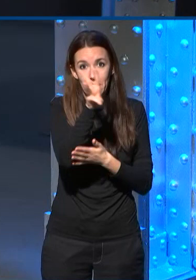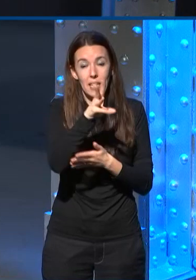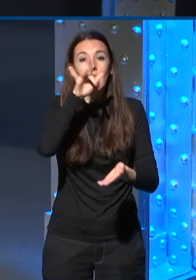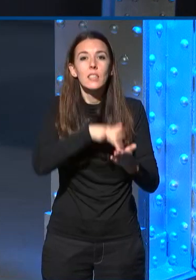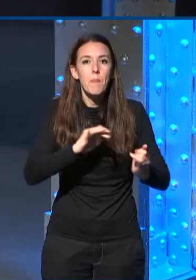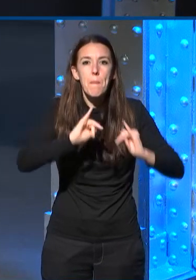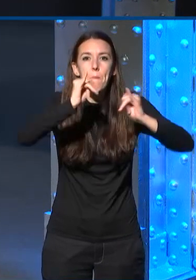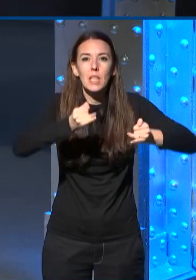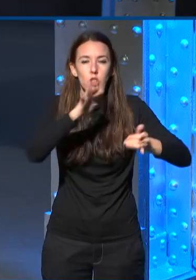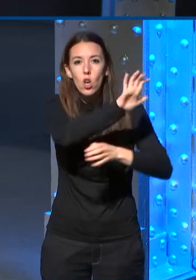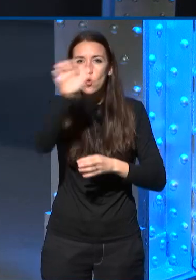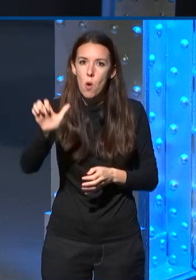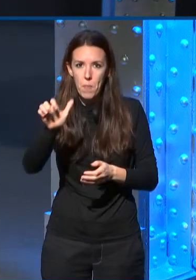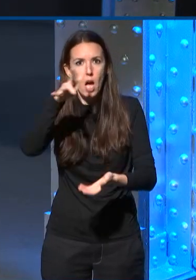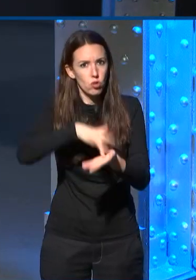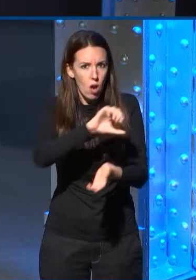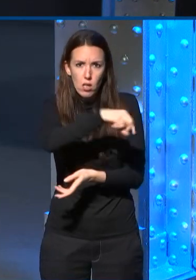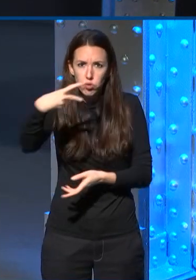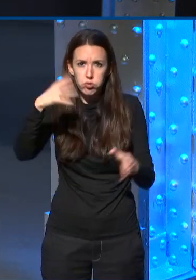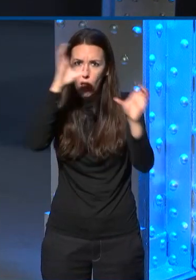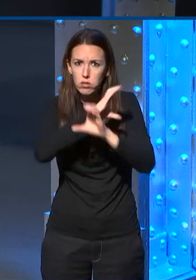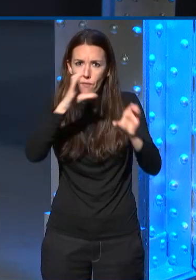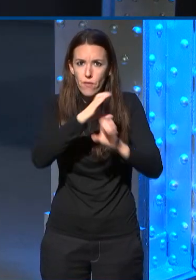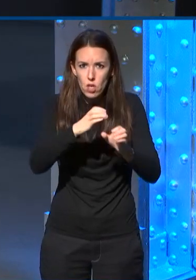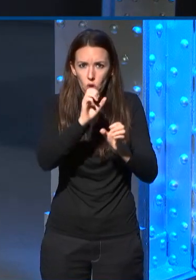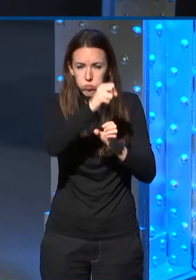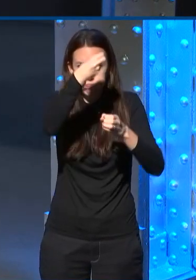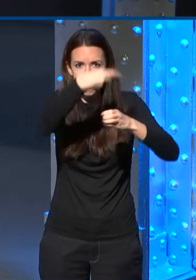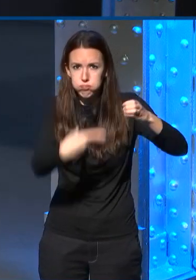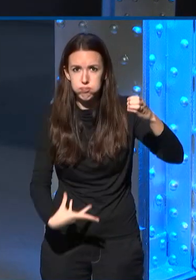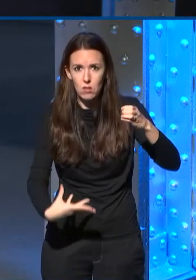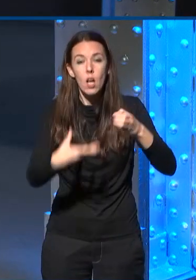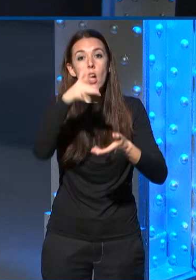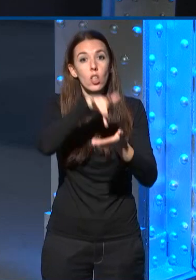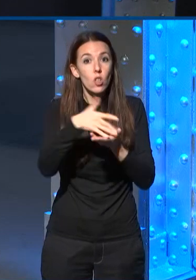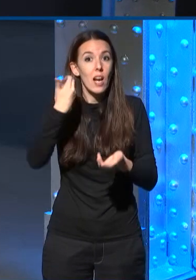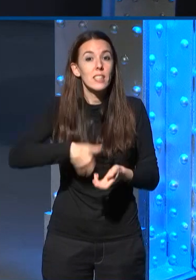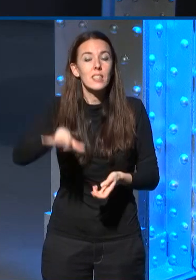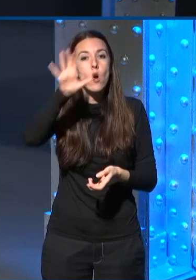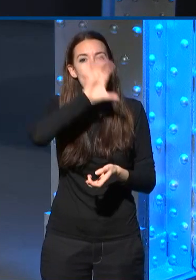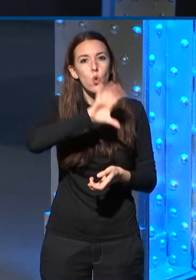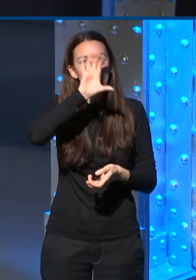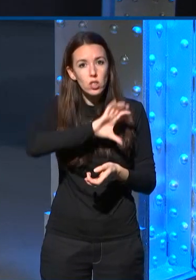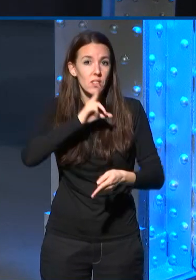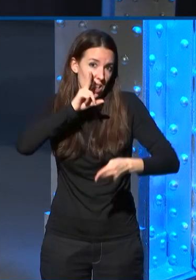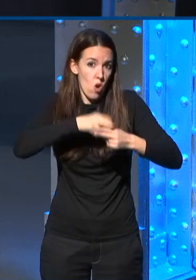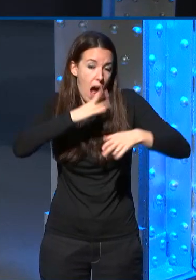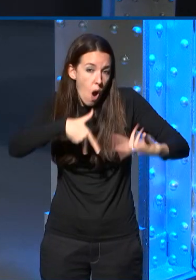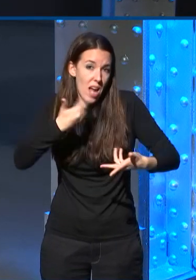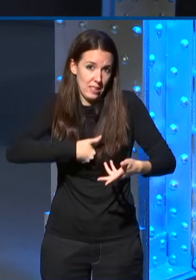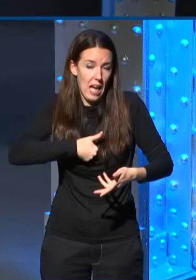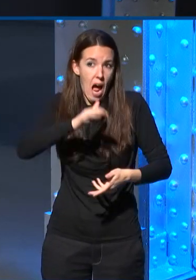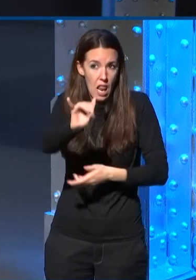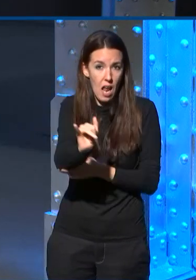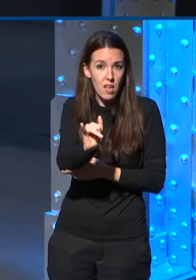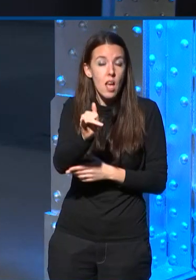también, Mars Express, que ha dado muchísimos resultados científicos, y terminamos llegando a Curiosity, el gran rover que hay ahora mismo en Marte, y la